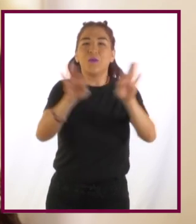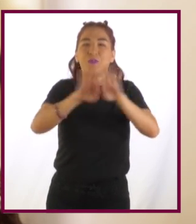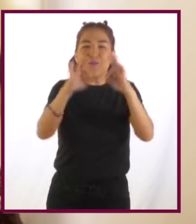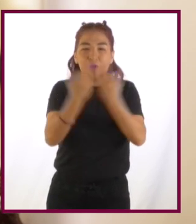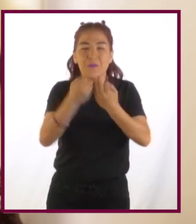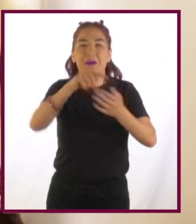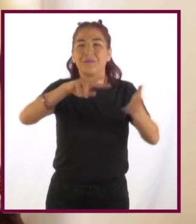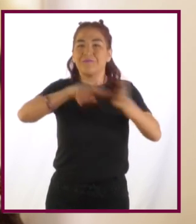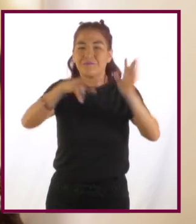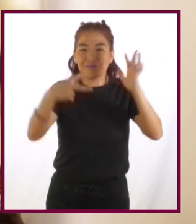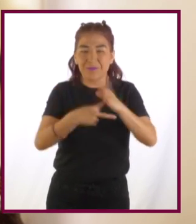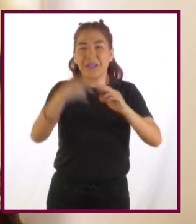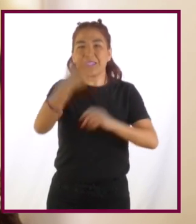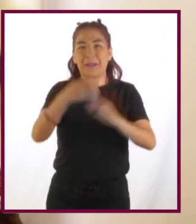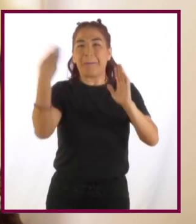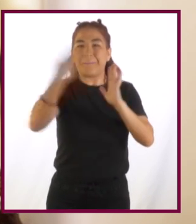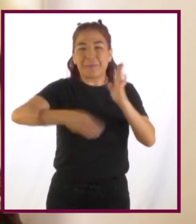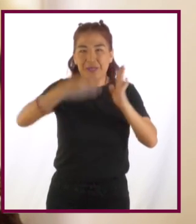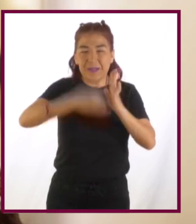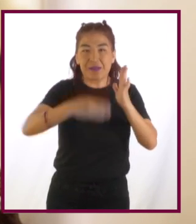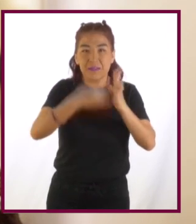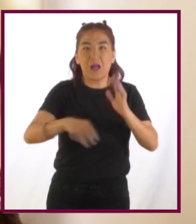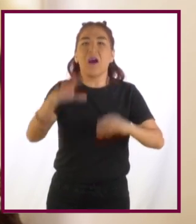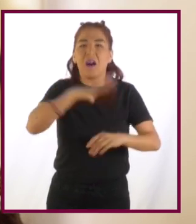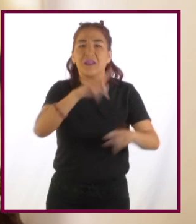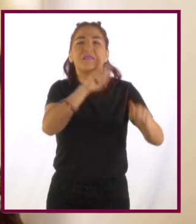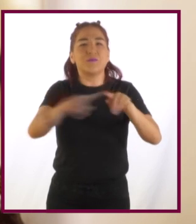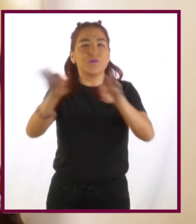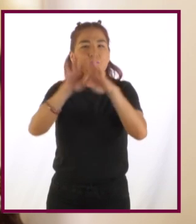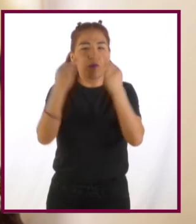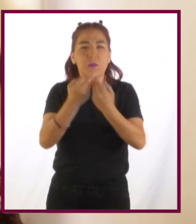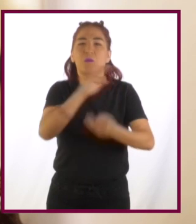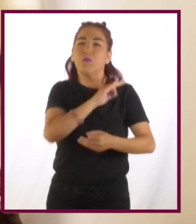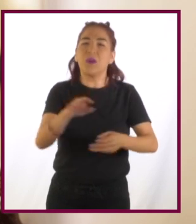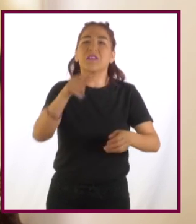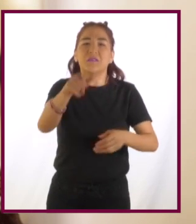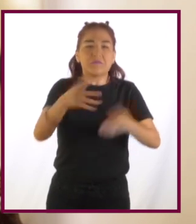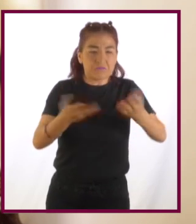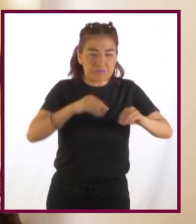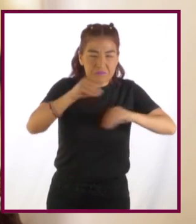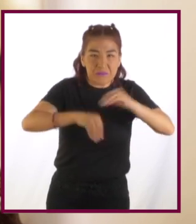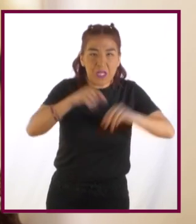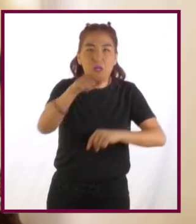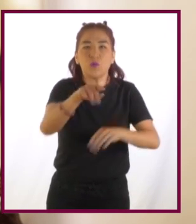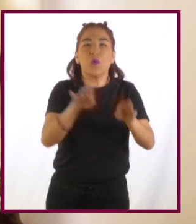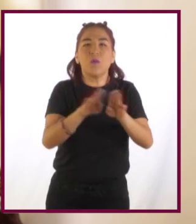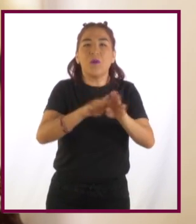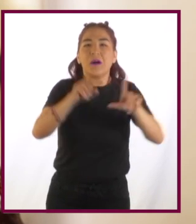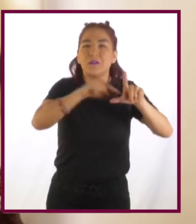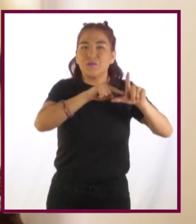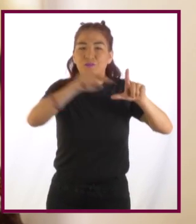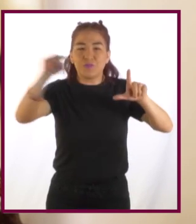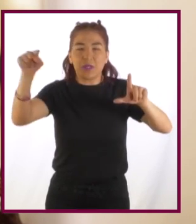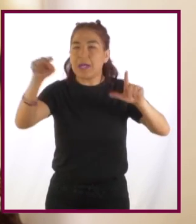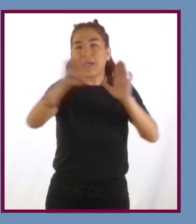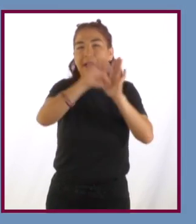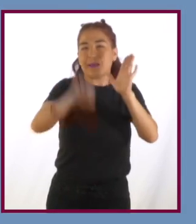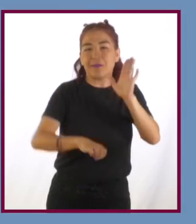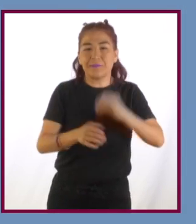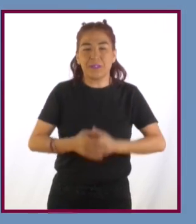del diseño estructural, de la ingeniería estructural, de la ingeniería mecánica, hay condiciones en donde podemos trabajar dentro del rango